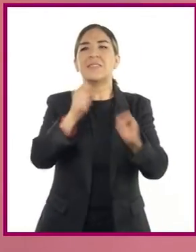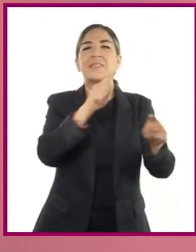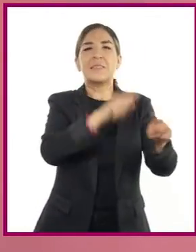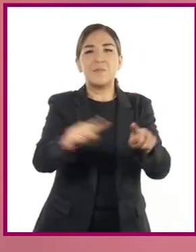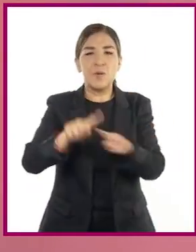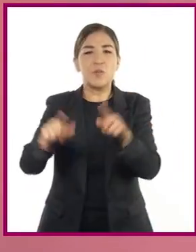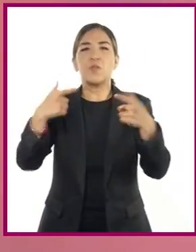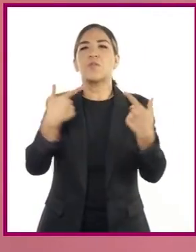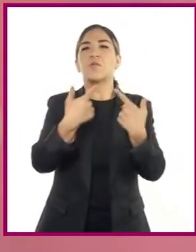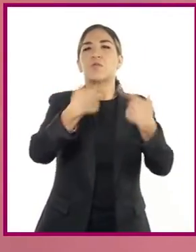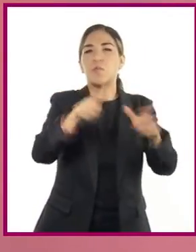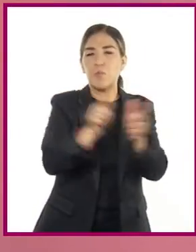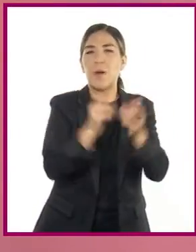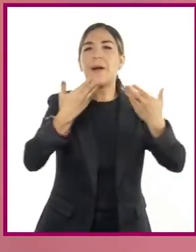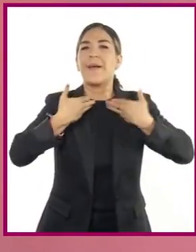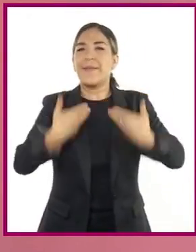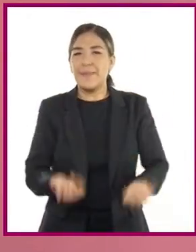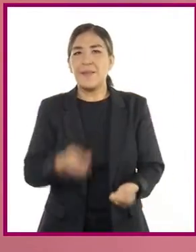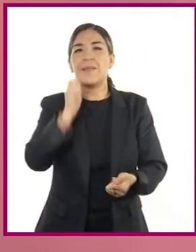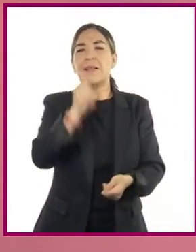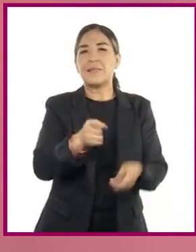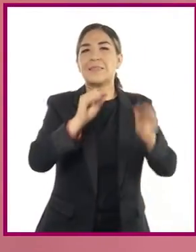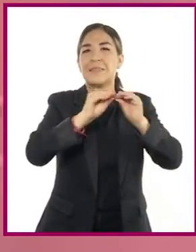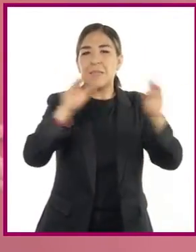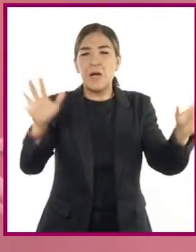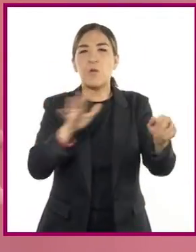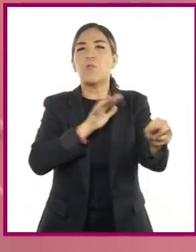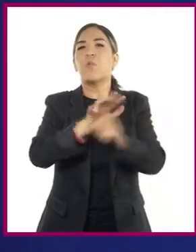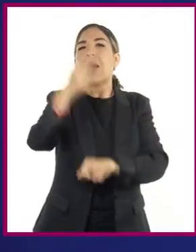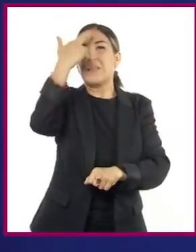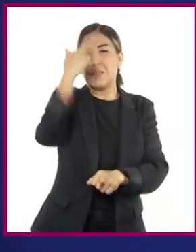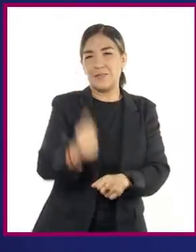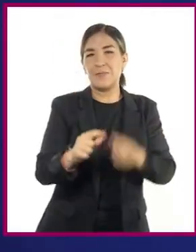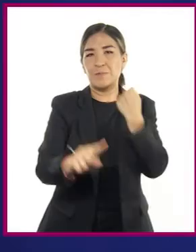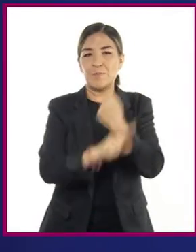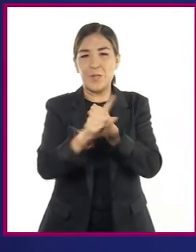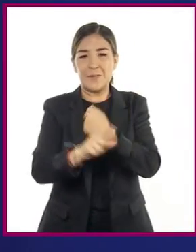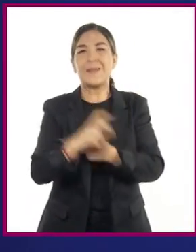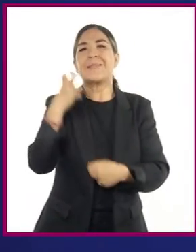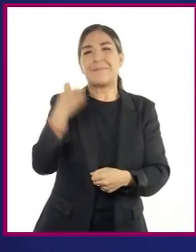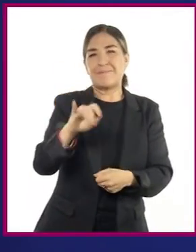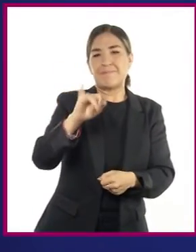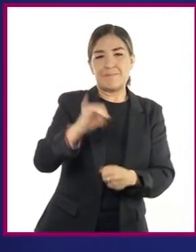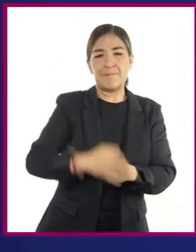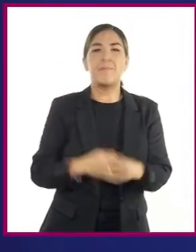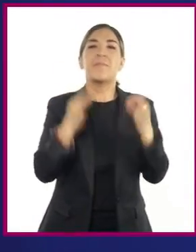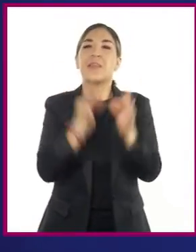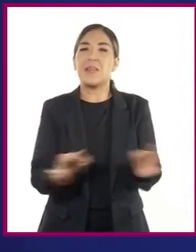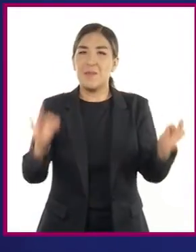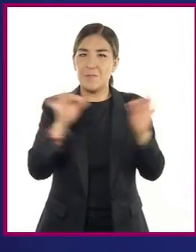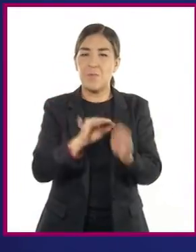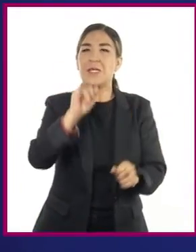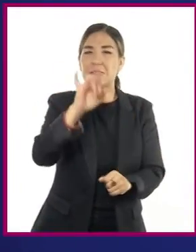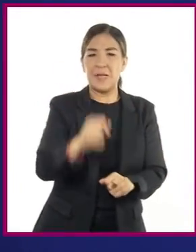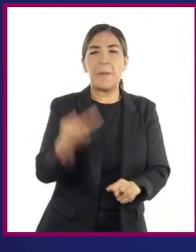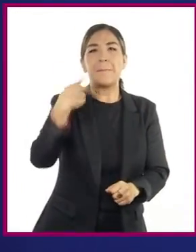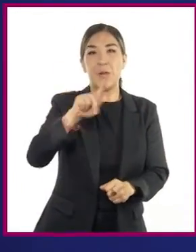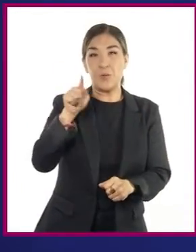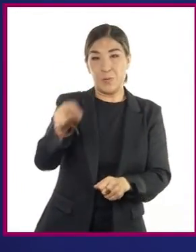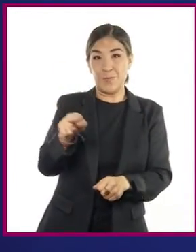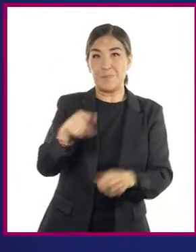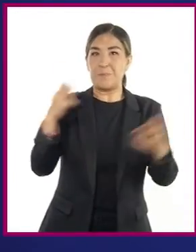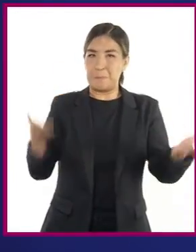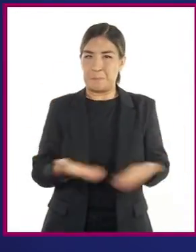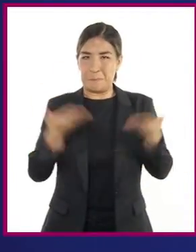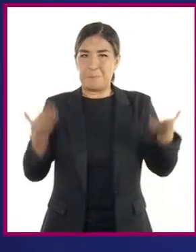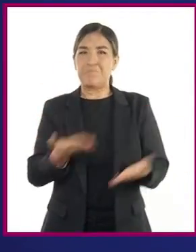se entiendan, sino para esclarecer las verdaderas causas de un conflicto. En efecto, es importante, pero ya que eres tan